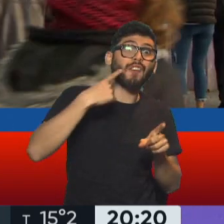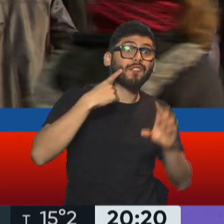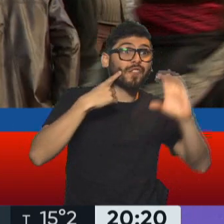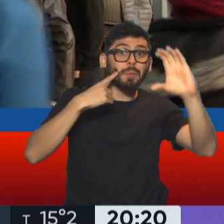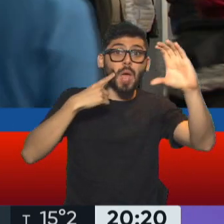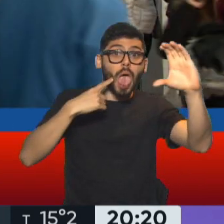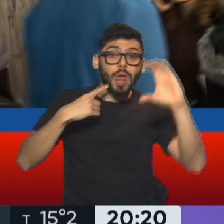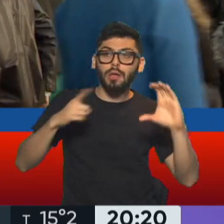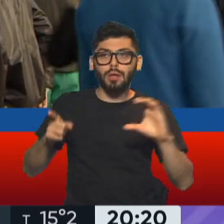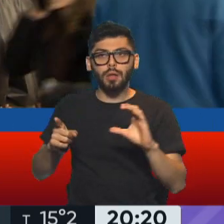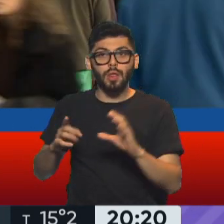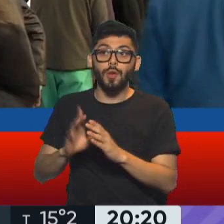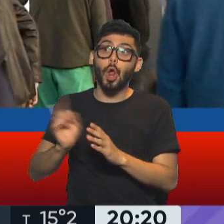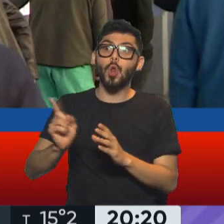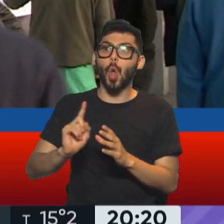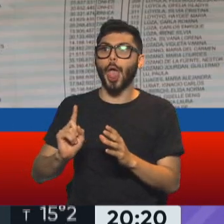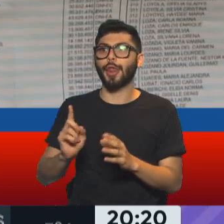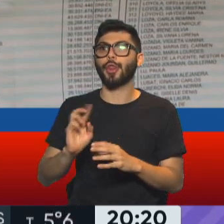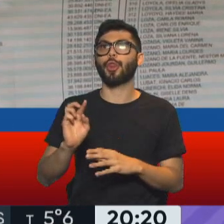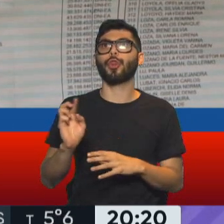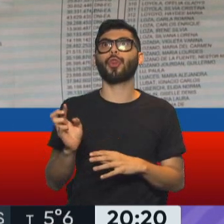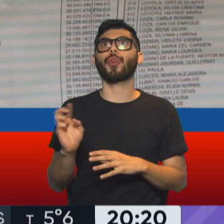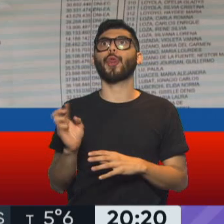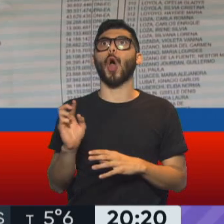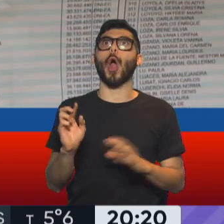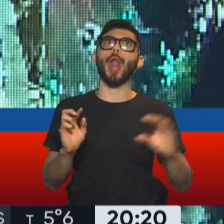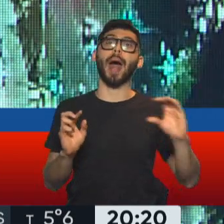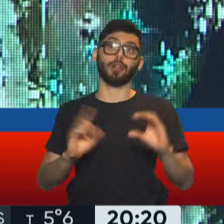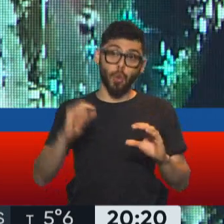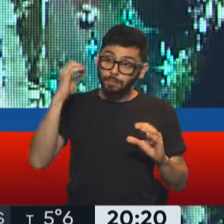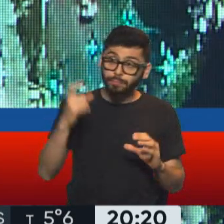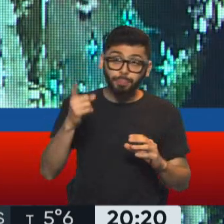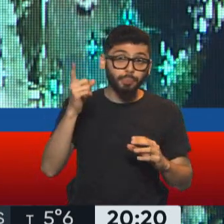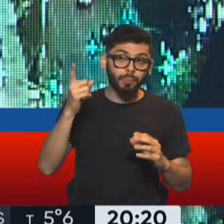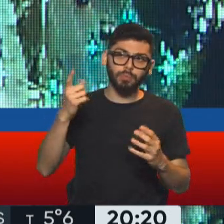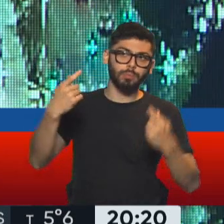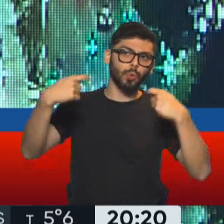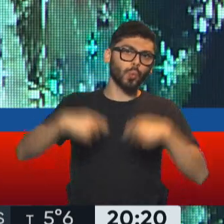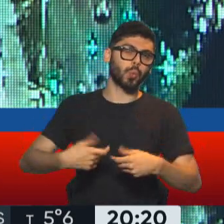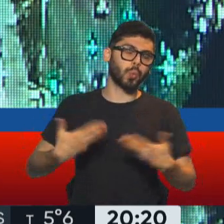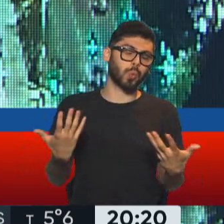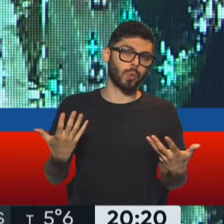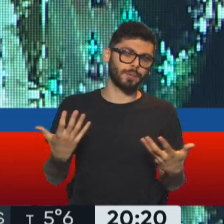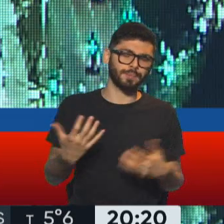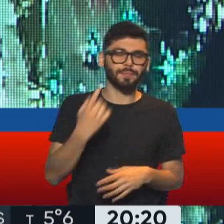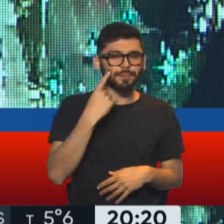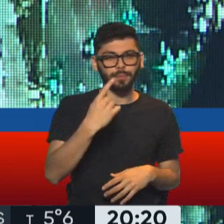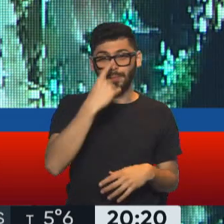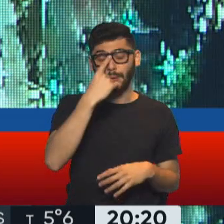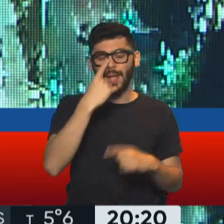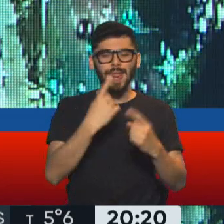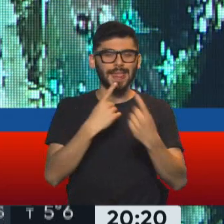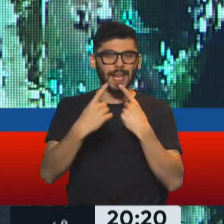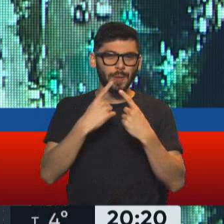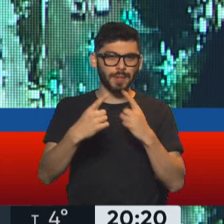Y eso no son brotes verdes, eso son cosechas enteras. Vos fíjate, esto que él trae es importante, la entrevista que le hace este